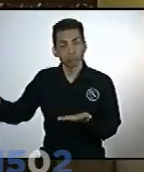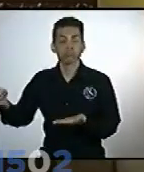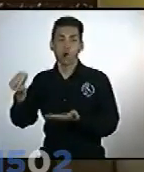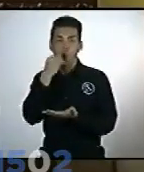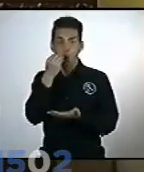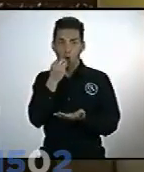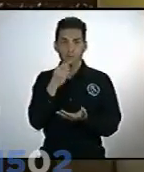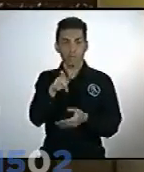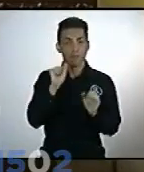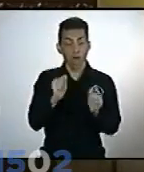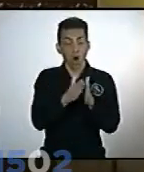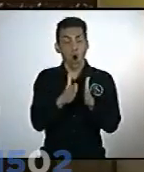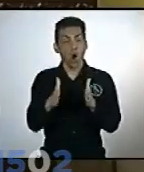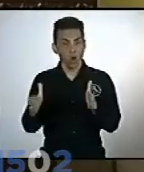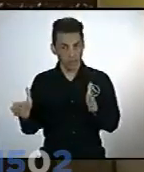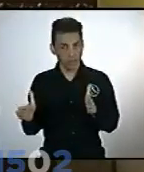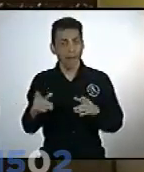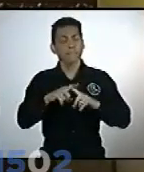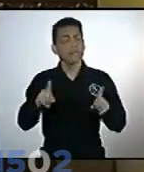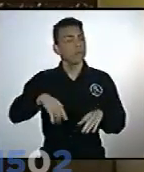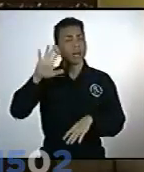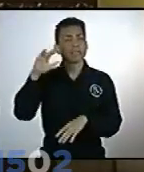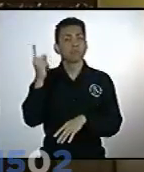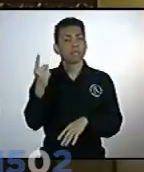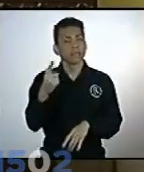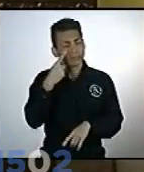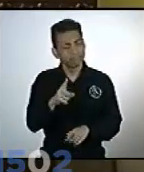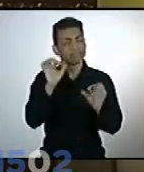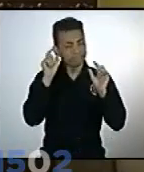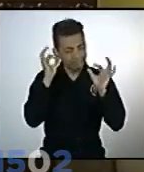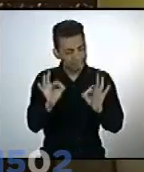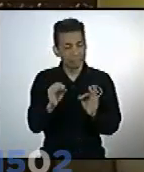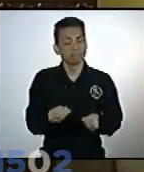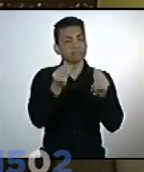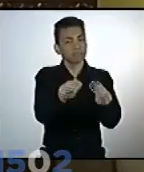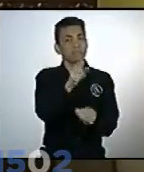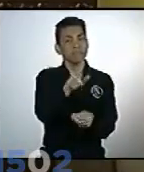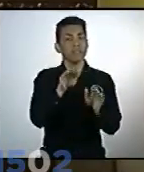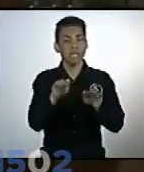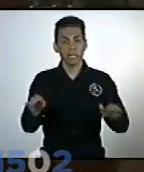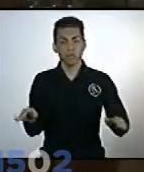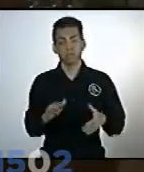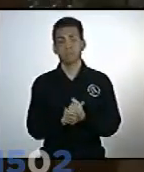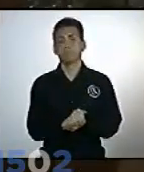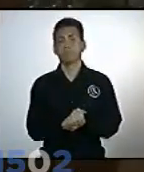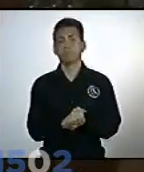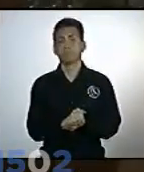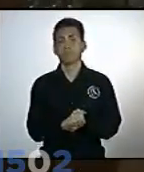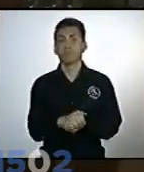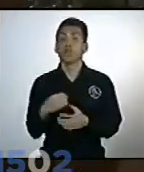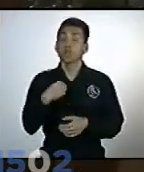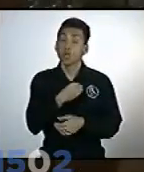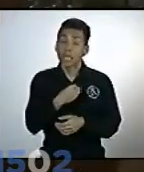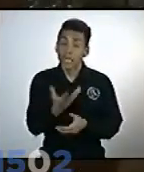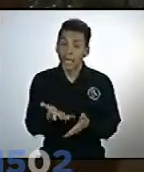alimentos en una manera ordenada, pero sobre todo nos aseguremos que le lleguen a nuestros niños. Quiero